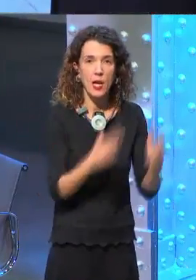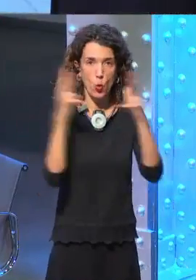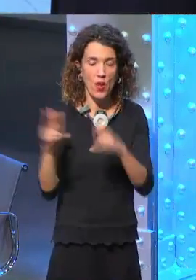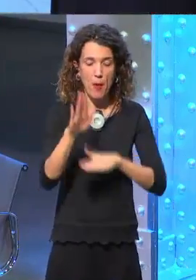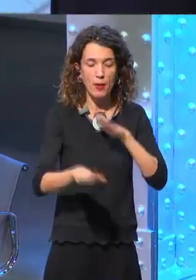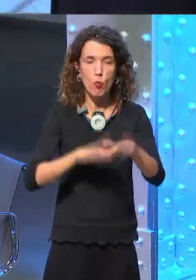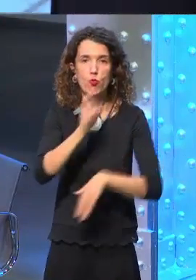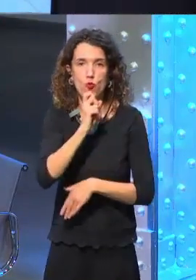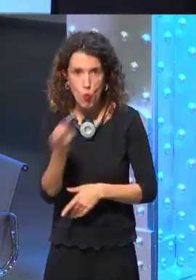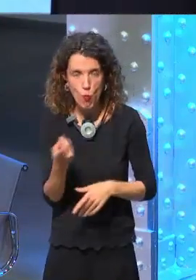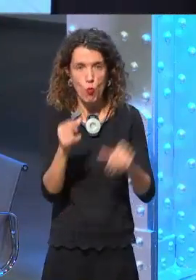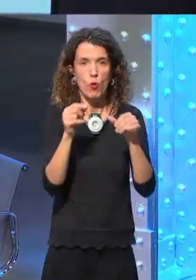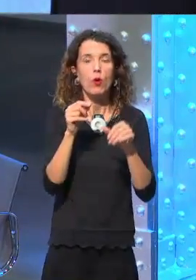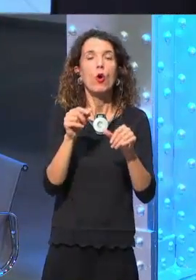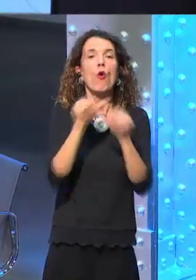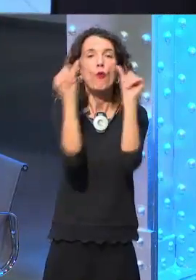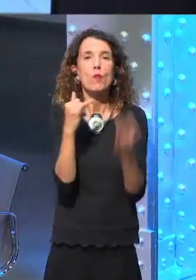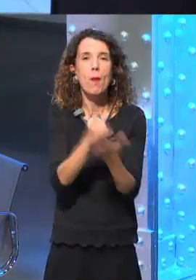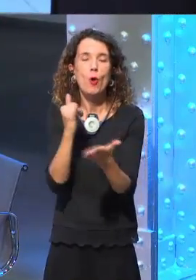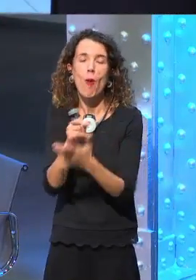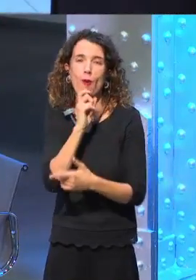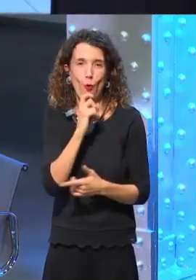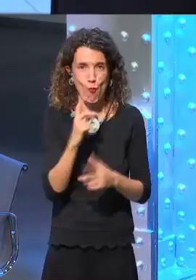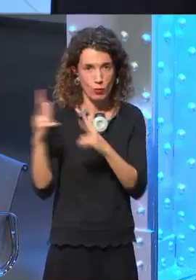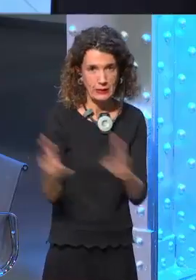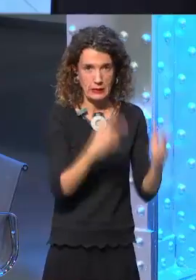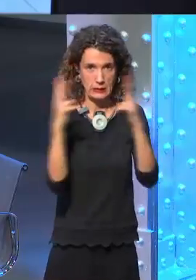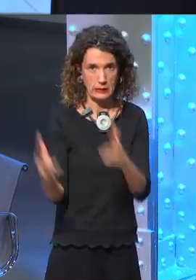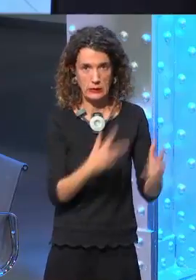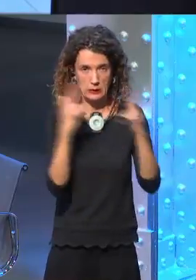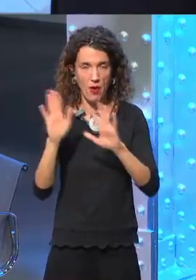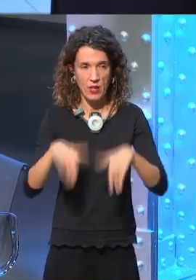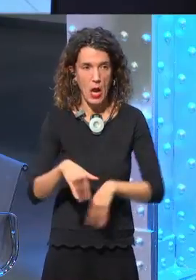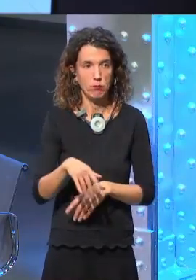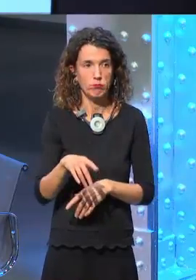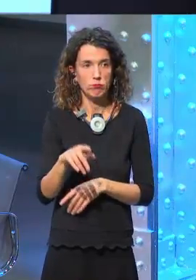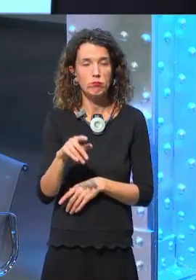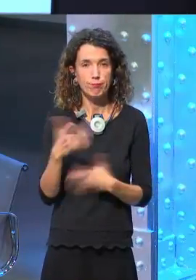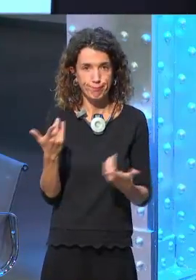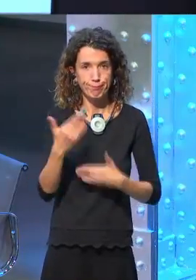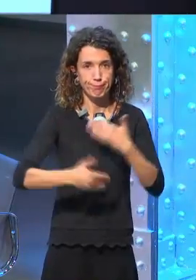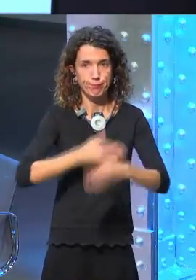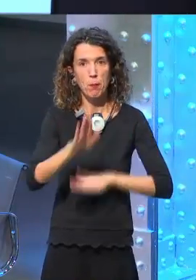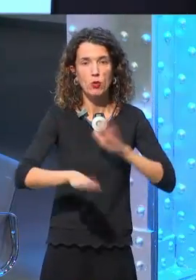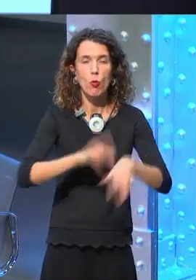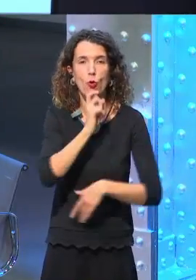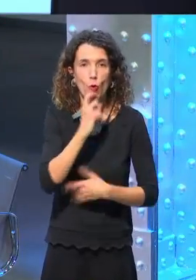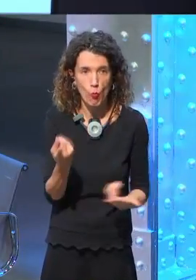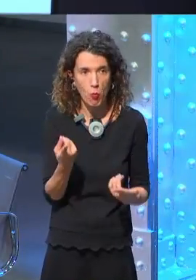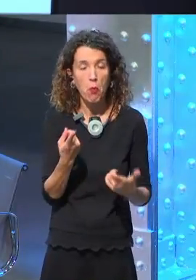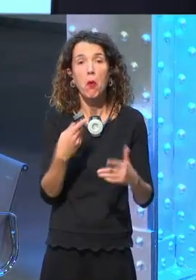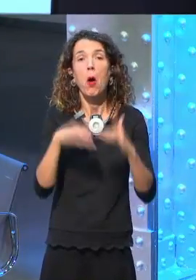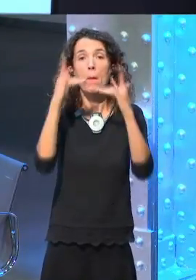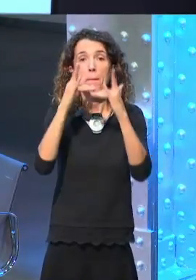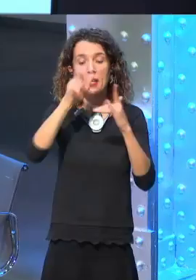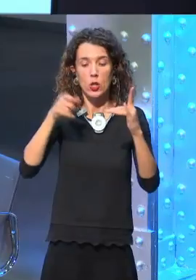pasos y ver la forma de simularlo. Aquí se puede ver el éxito y cómo estas personas podían pasar sin problemas